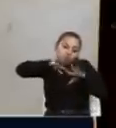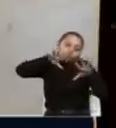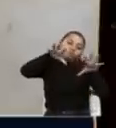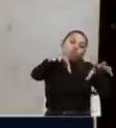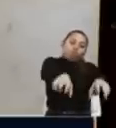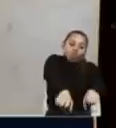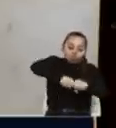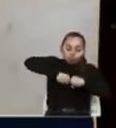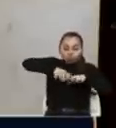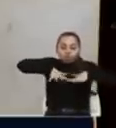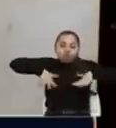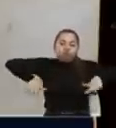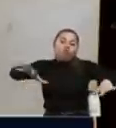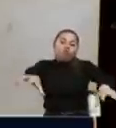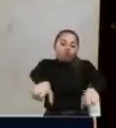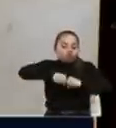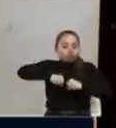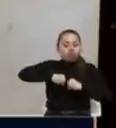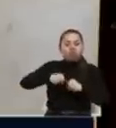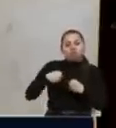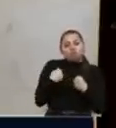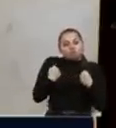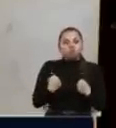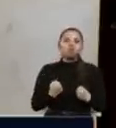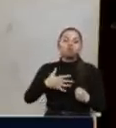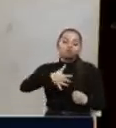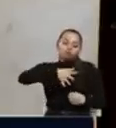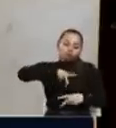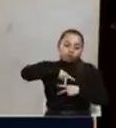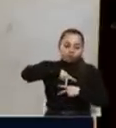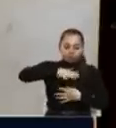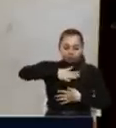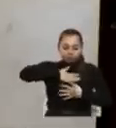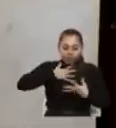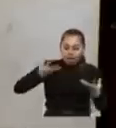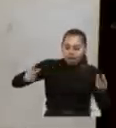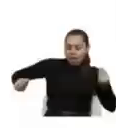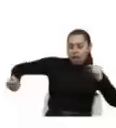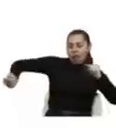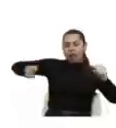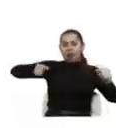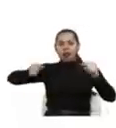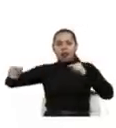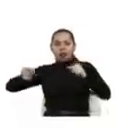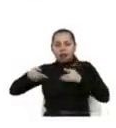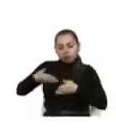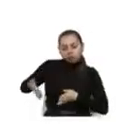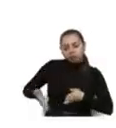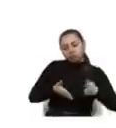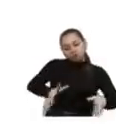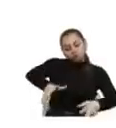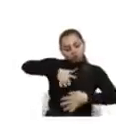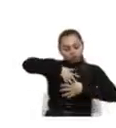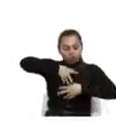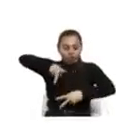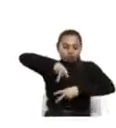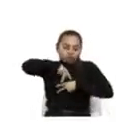más territorio, de apoderarse de territorio, de apoderarse de rutas,